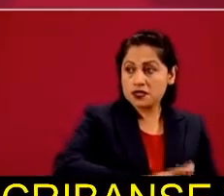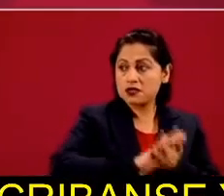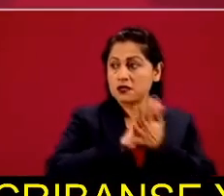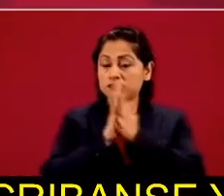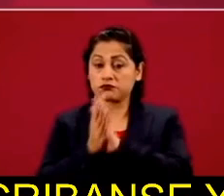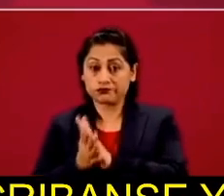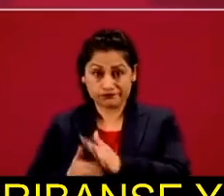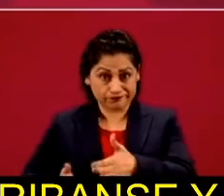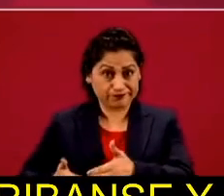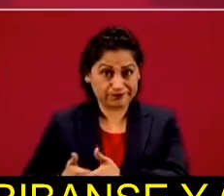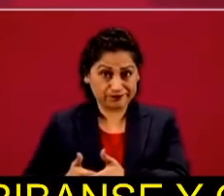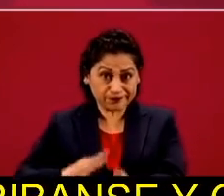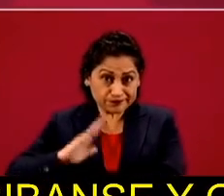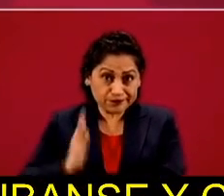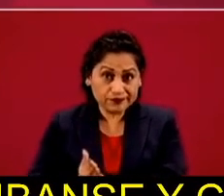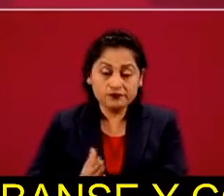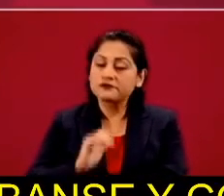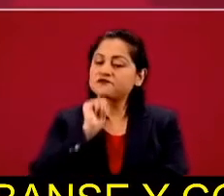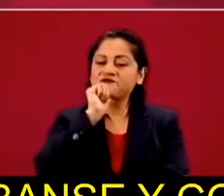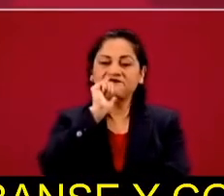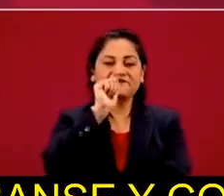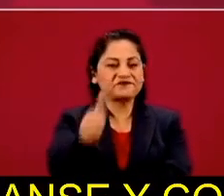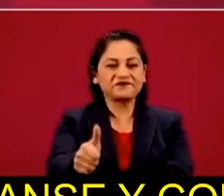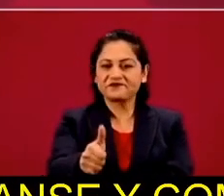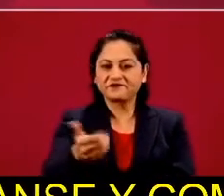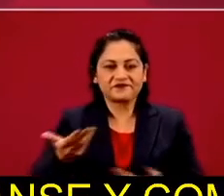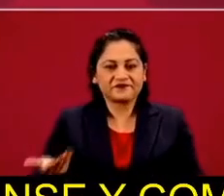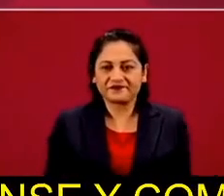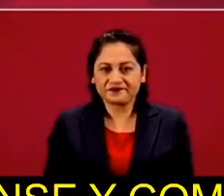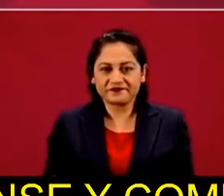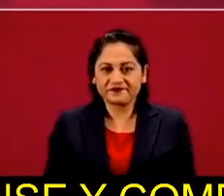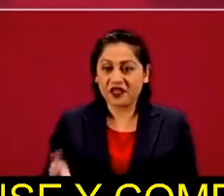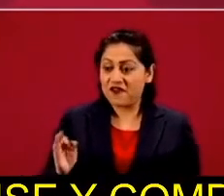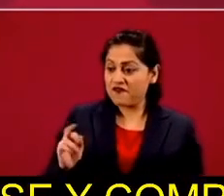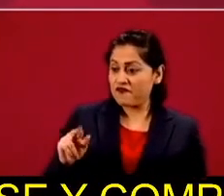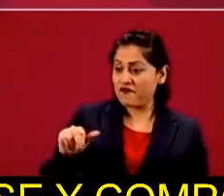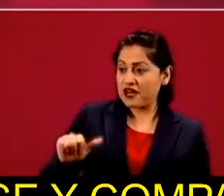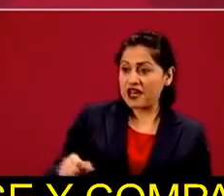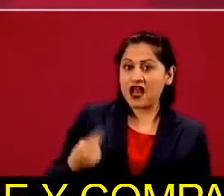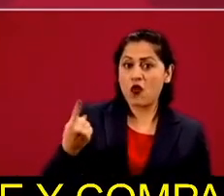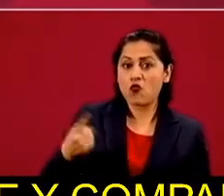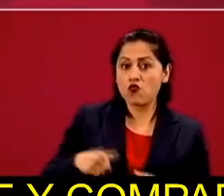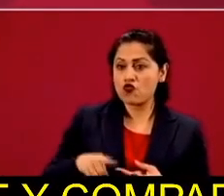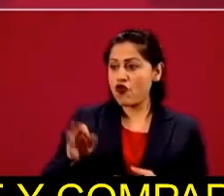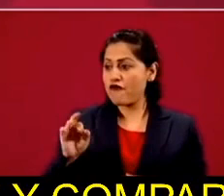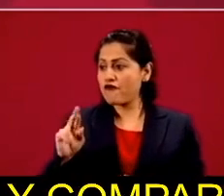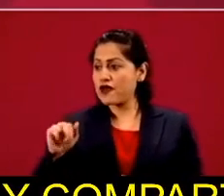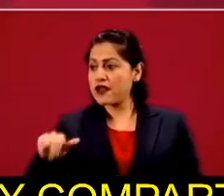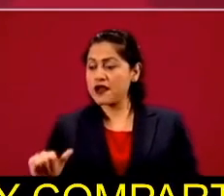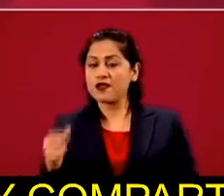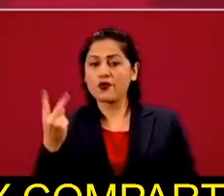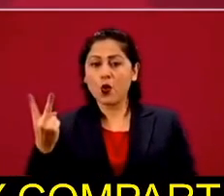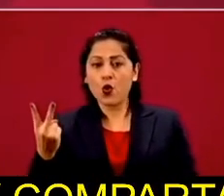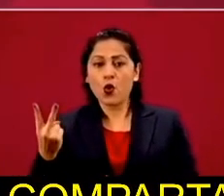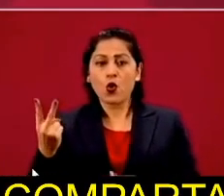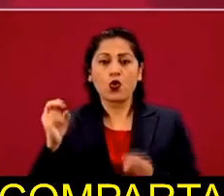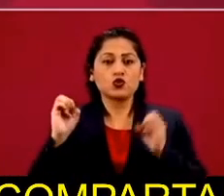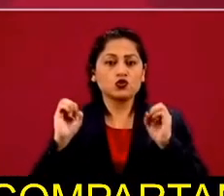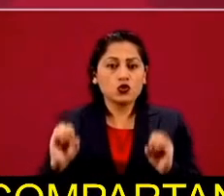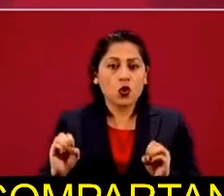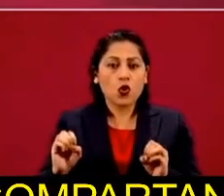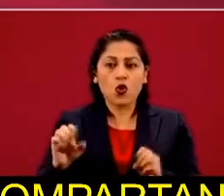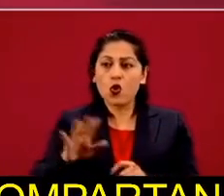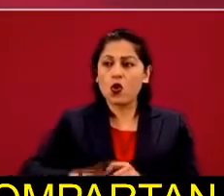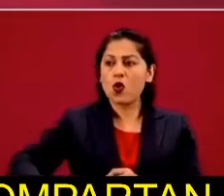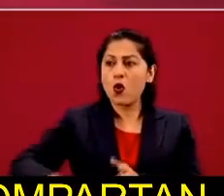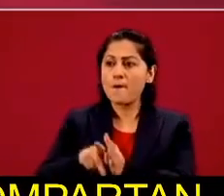ni con frena uno, ni con frena dos, ni con todos los